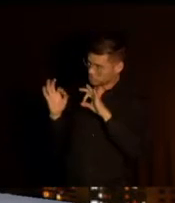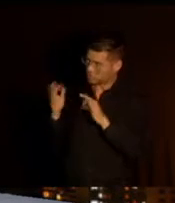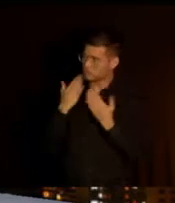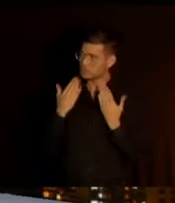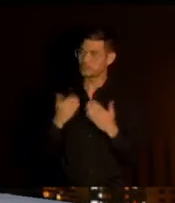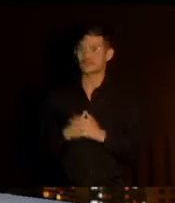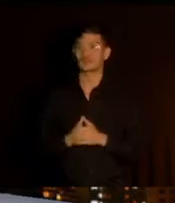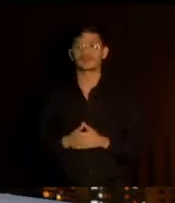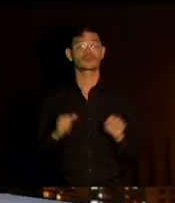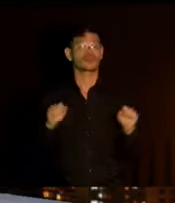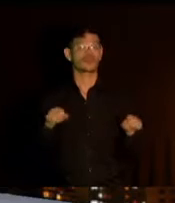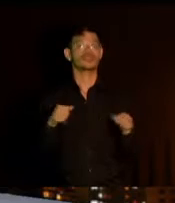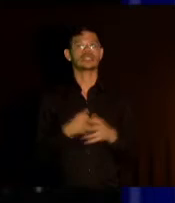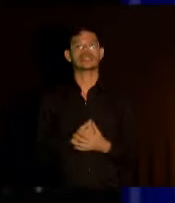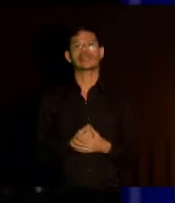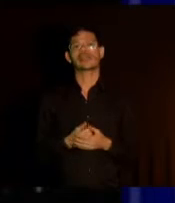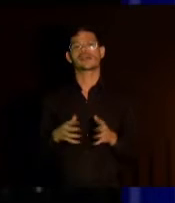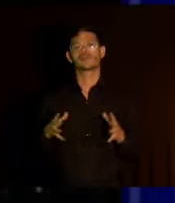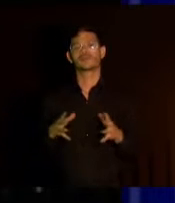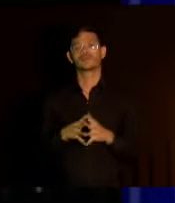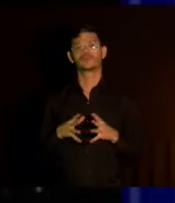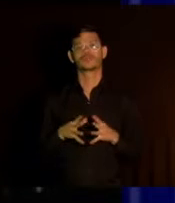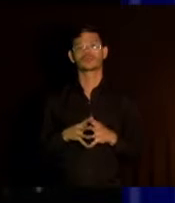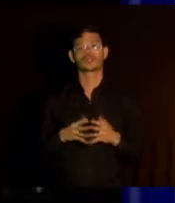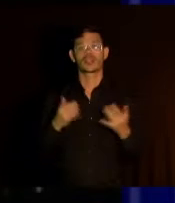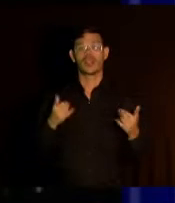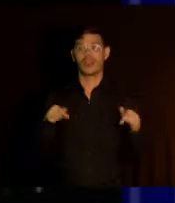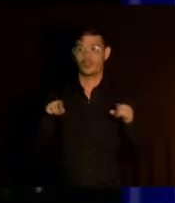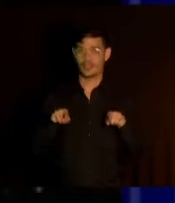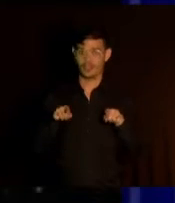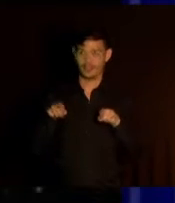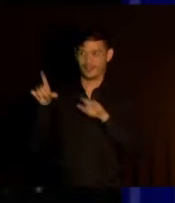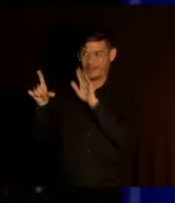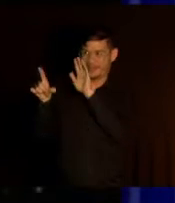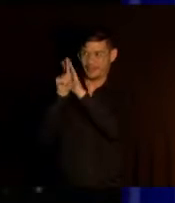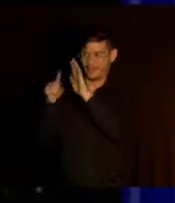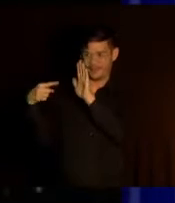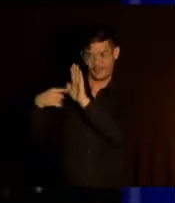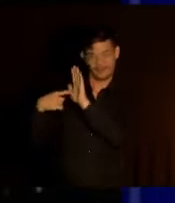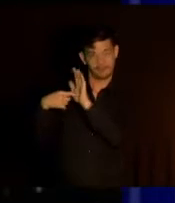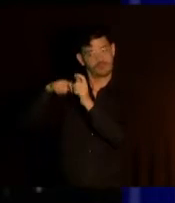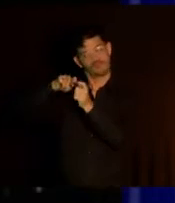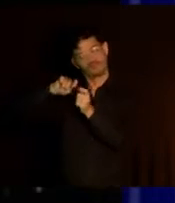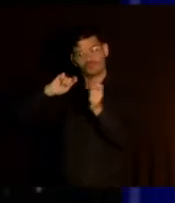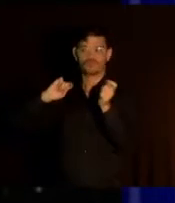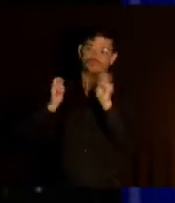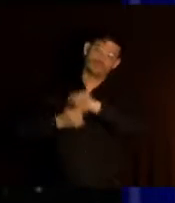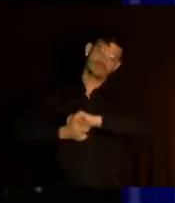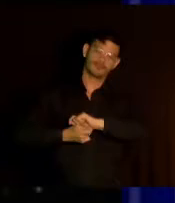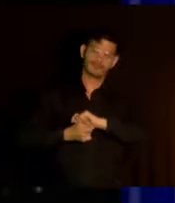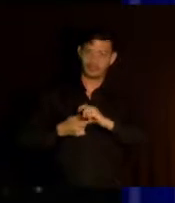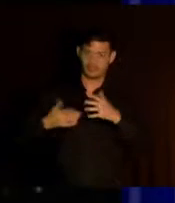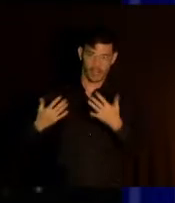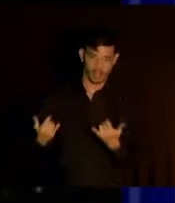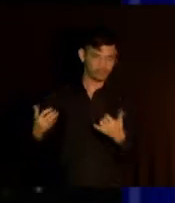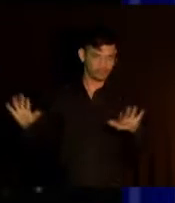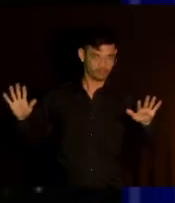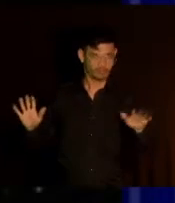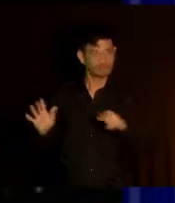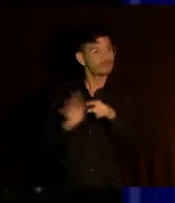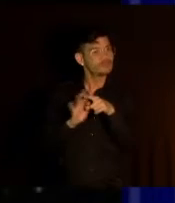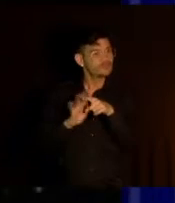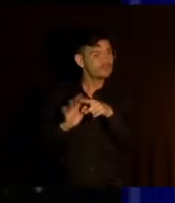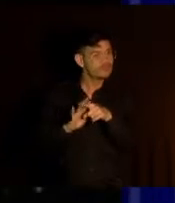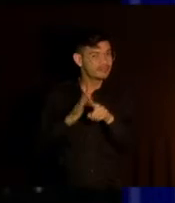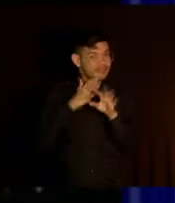Sí, pues esta transformación que pretende la ley, puesta ya en escena como